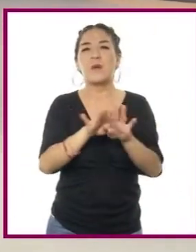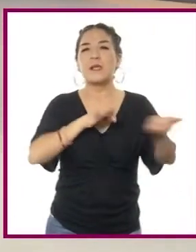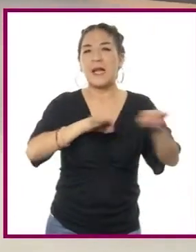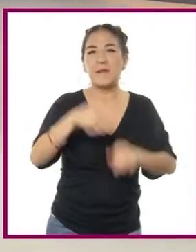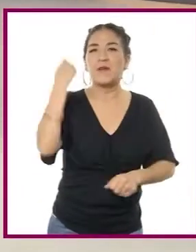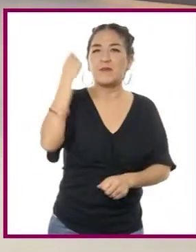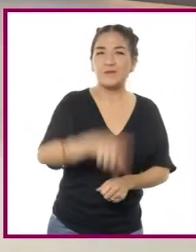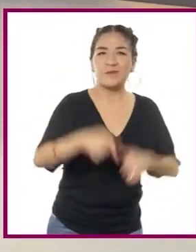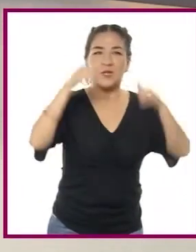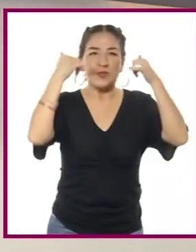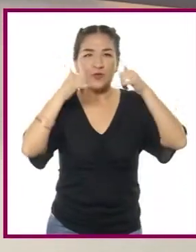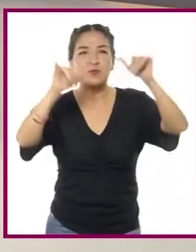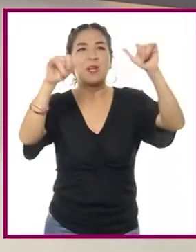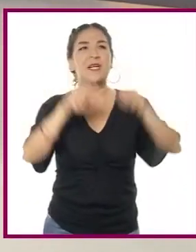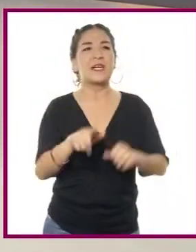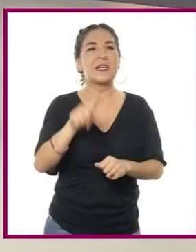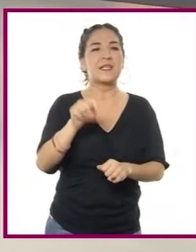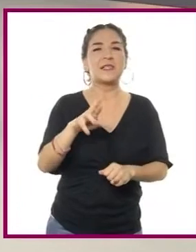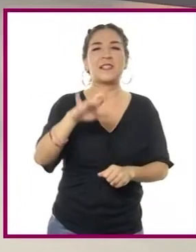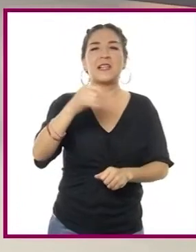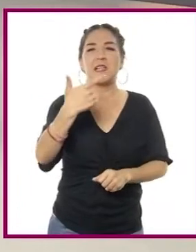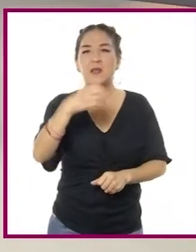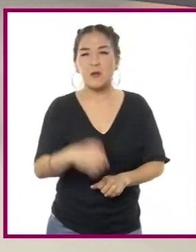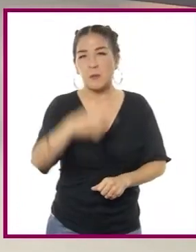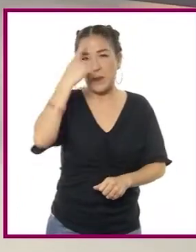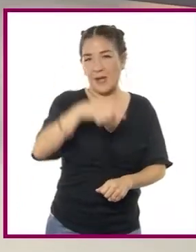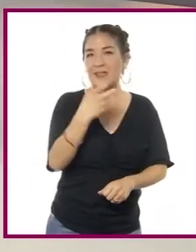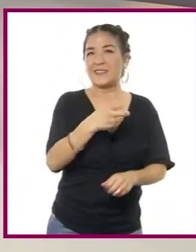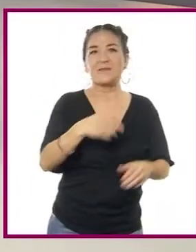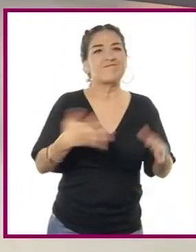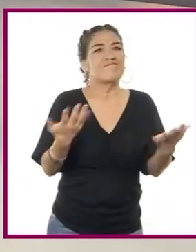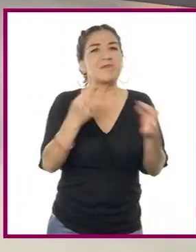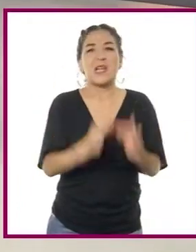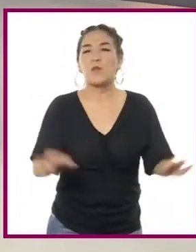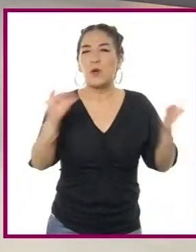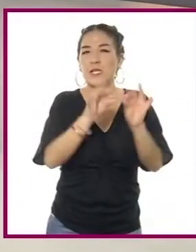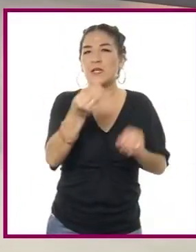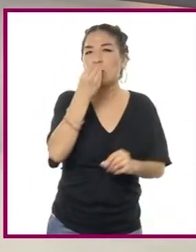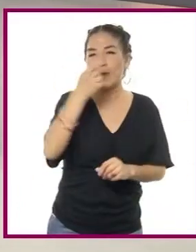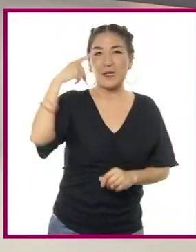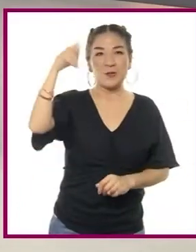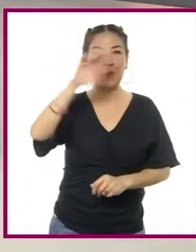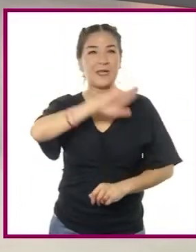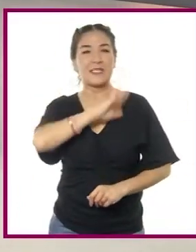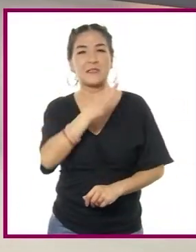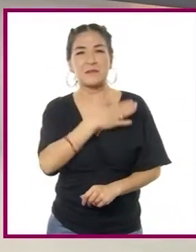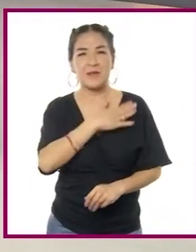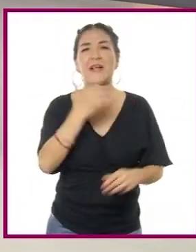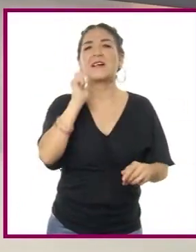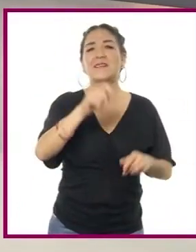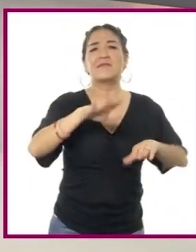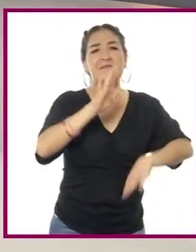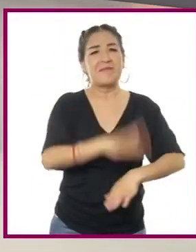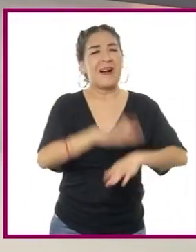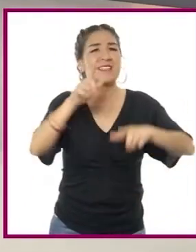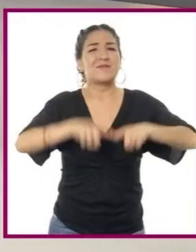de productos como el trigo, base de la alimentación española, requerían de grandes extensiones de tierra, fue común la